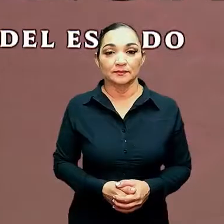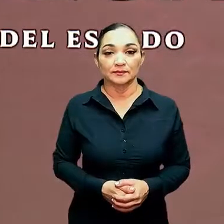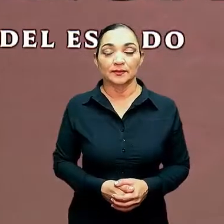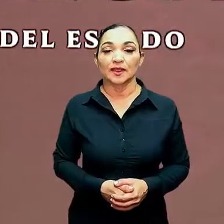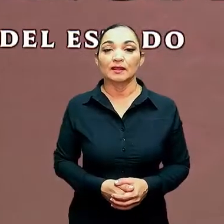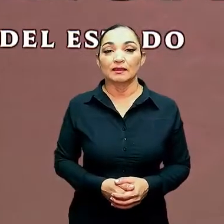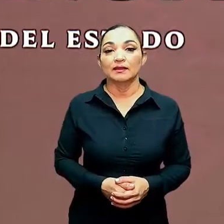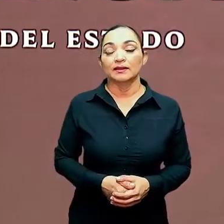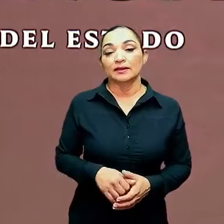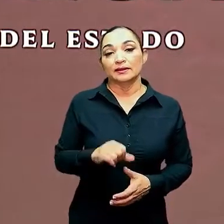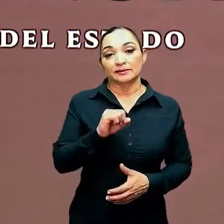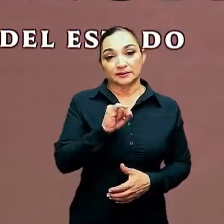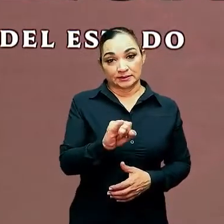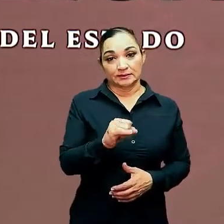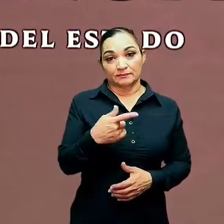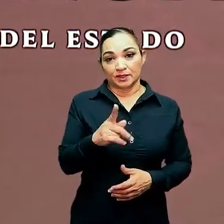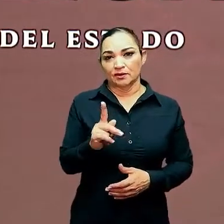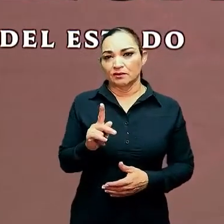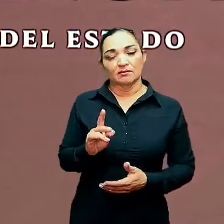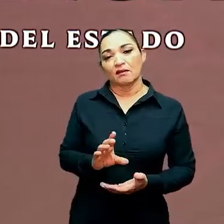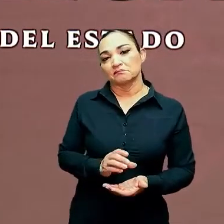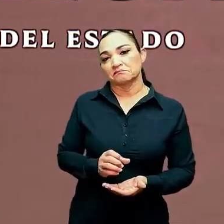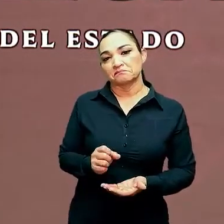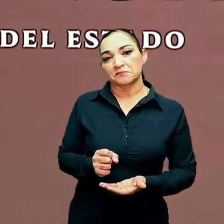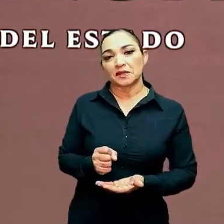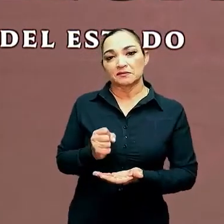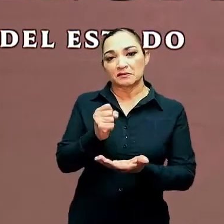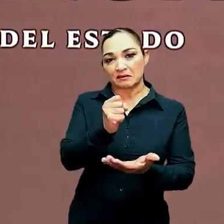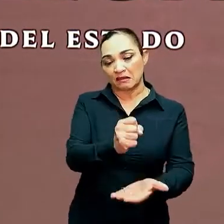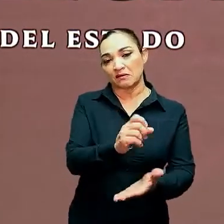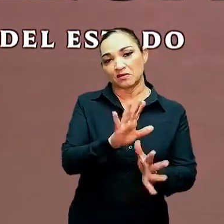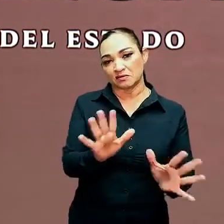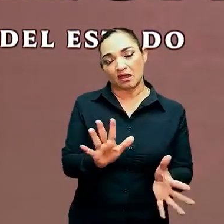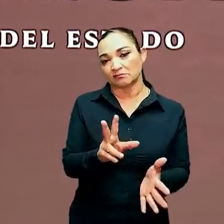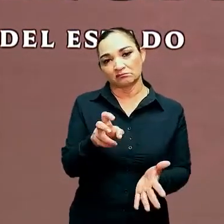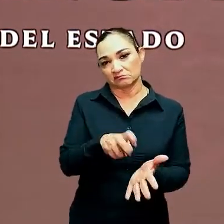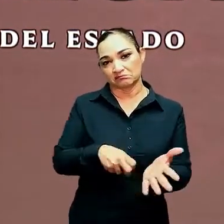totalmente... Sí, pero ya lo que está entregado, eso no se corrige. Ahí está.